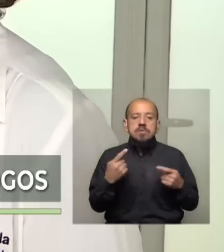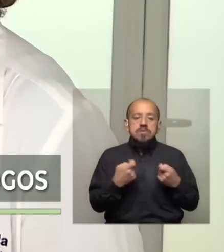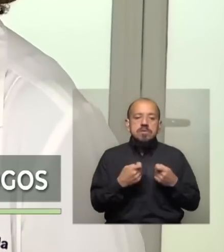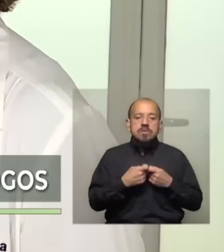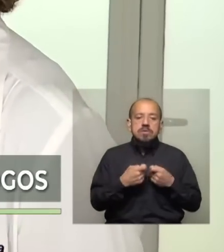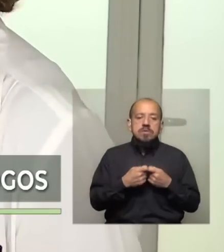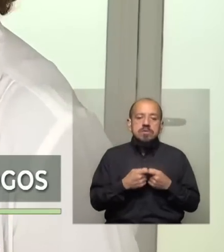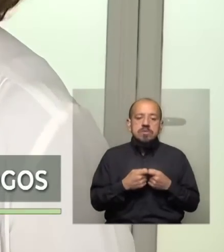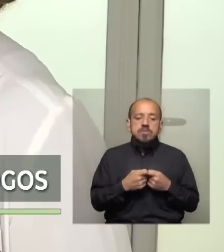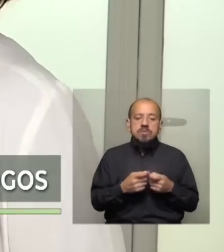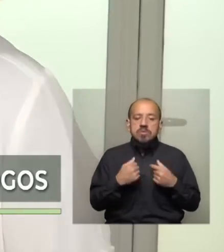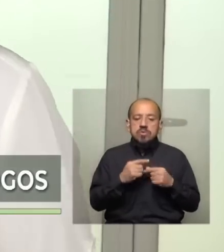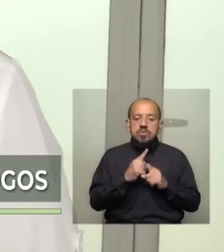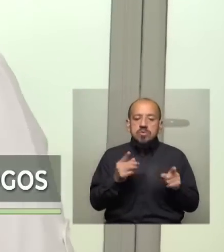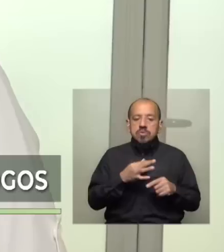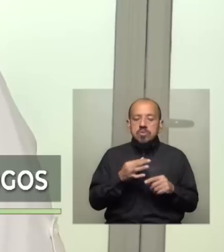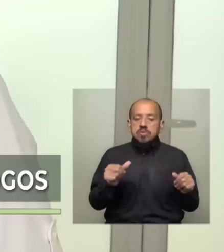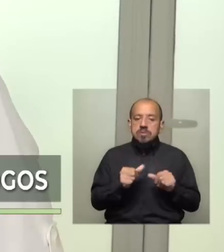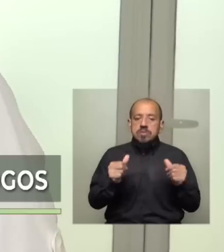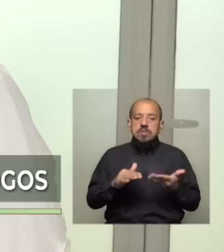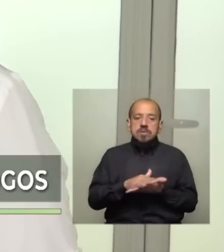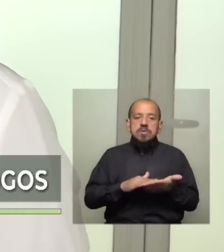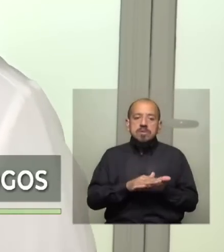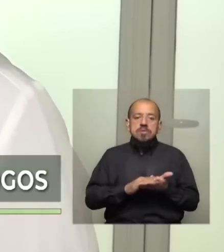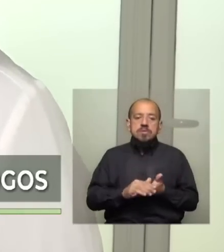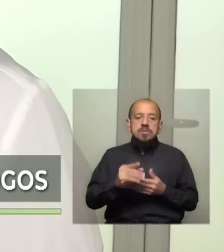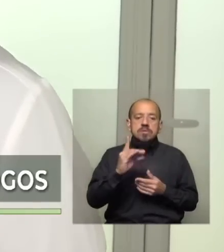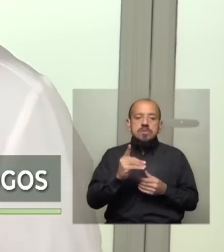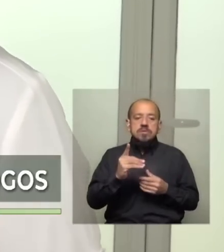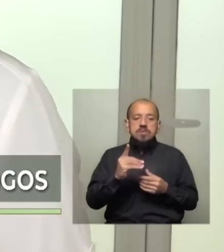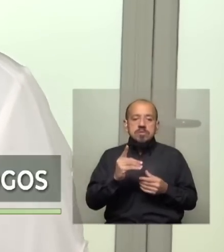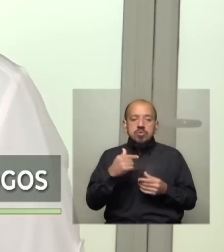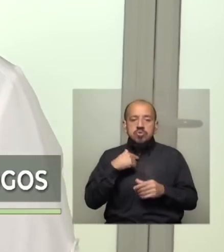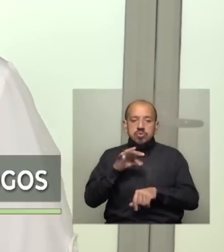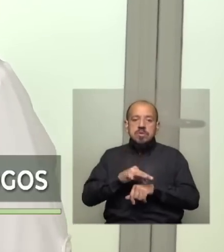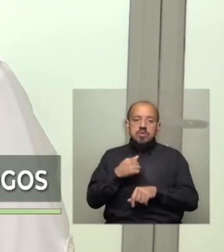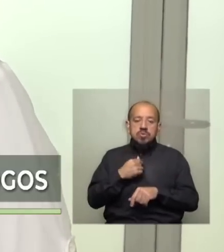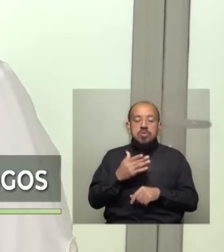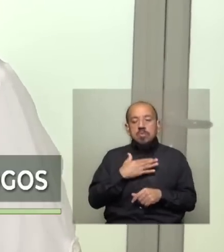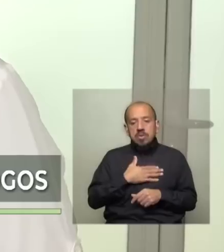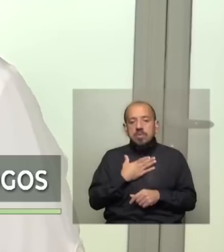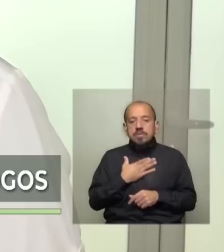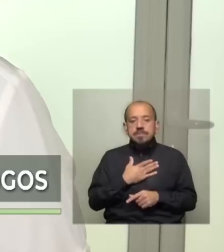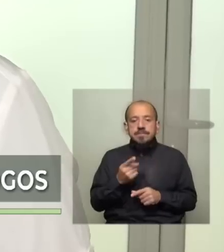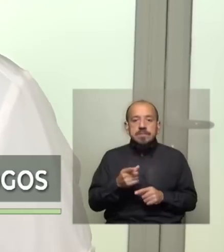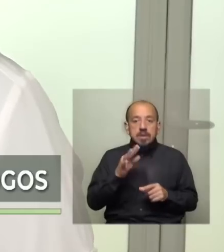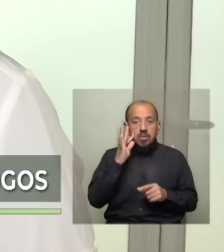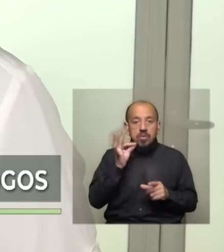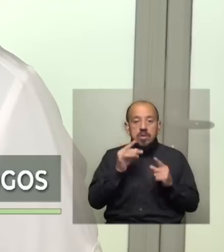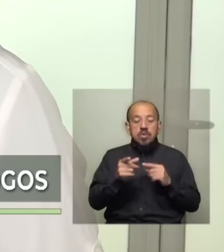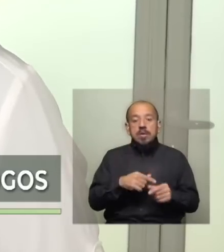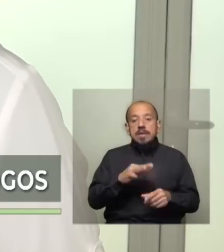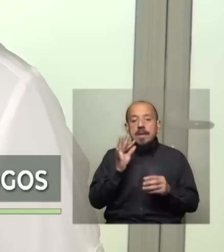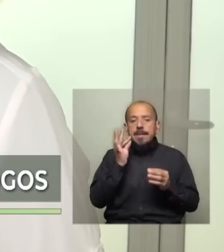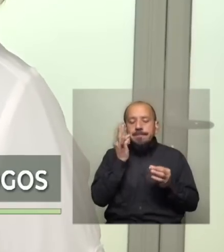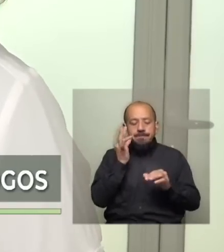no emitió ningún comunicado todavía pero los dermatólogos en general Estamos de acuerdo en que los cuidados de la piel